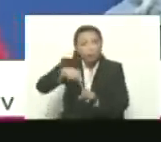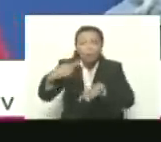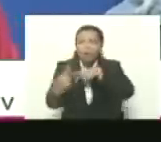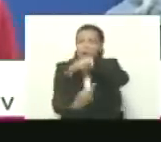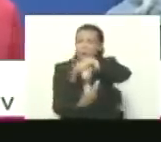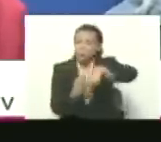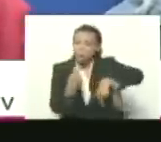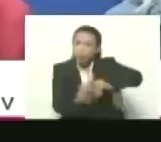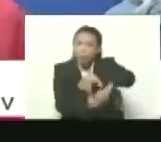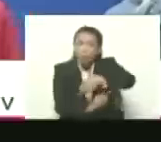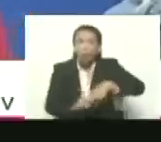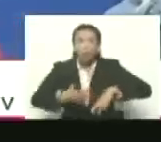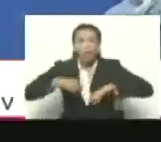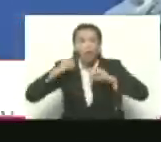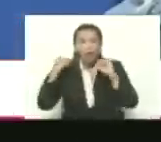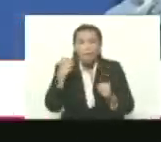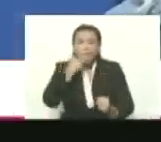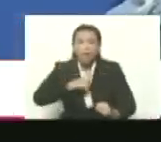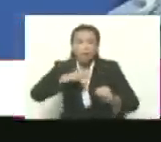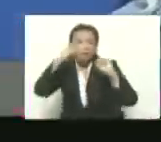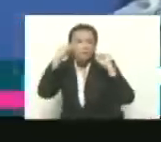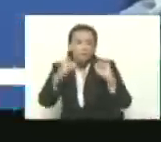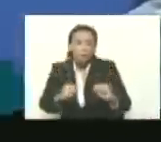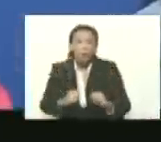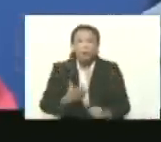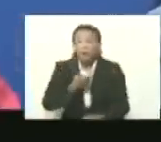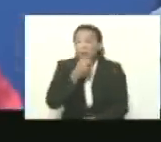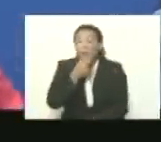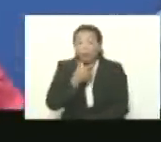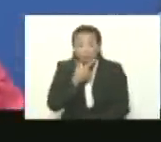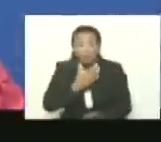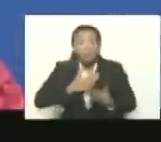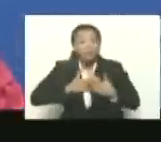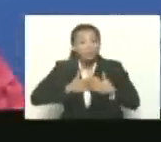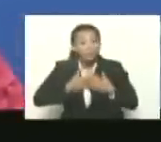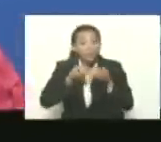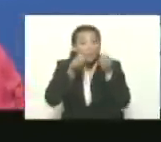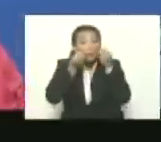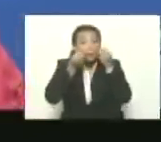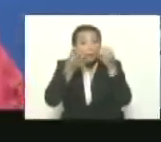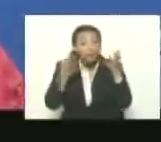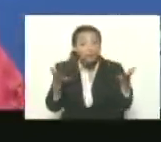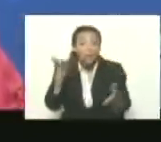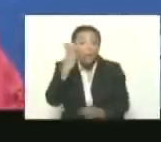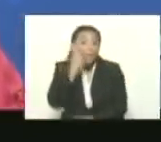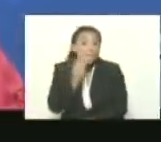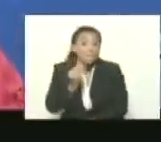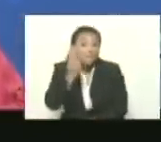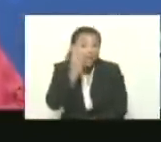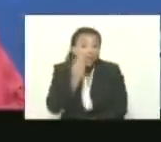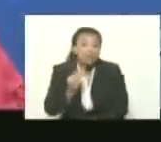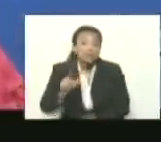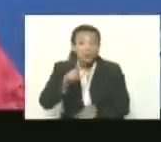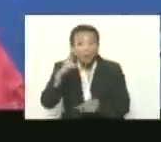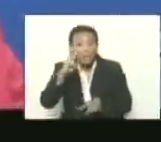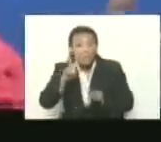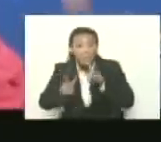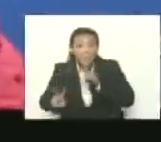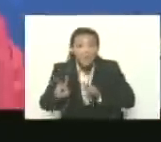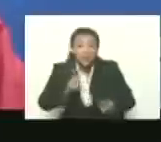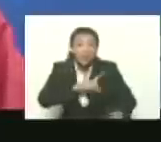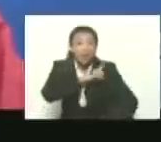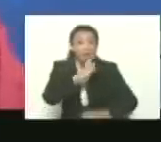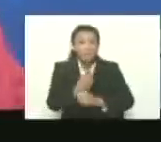con causa de rebeldía de nuestro pueblo. Es hermoso porque nosotros hemos visto experiencias de nuestras movilizaciones, primero en la